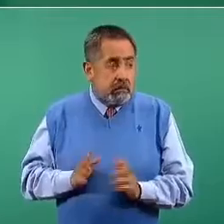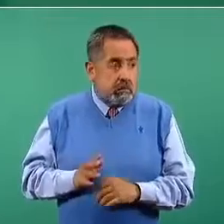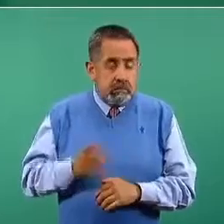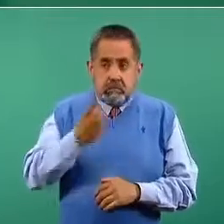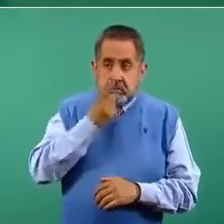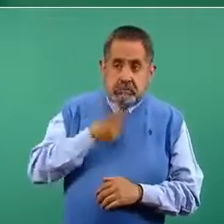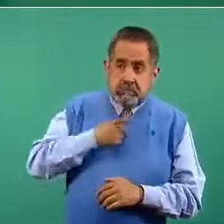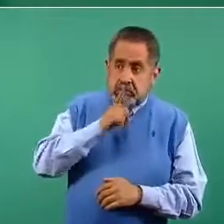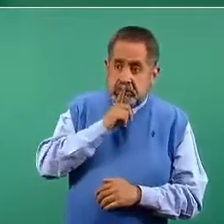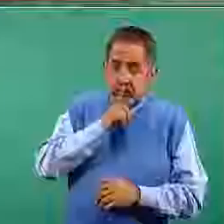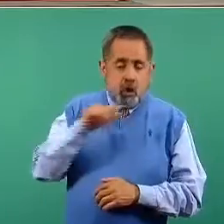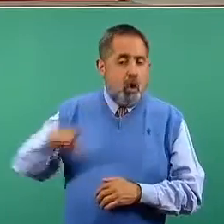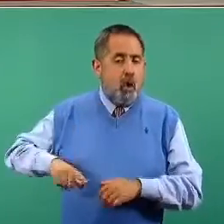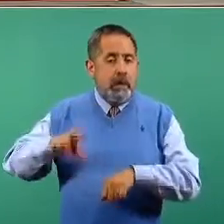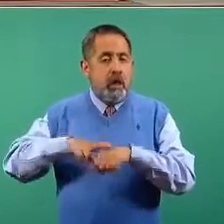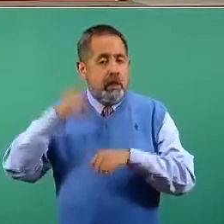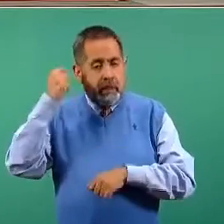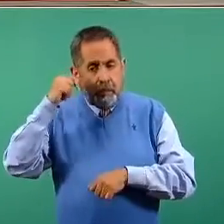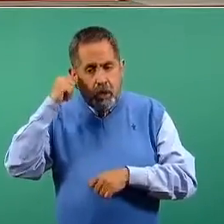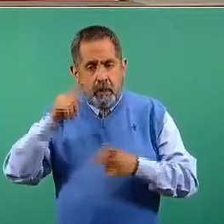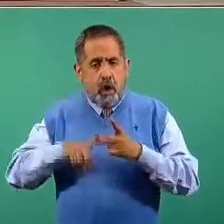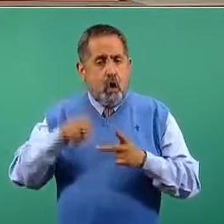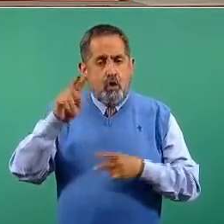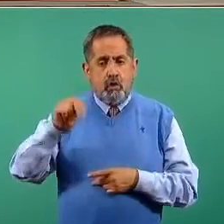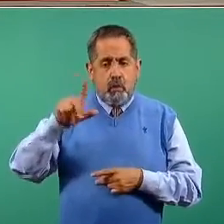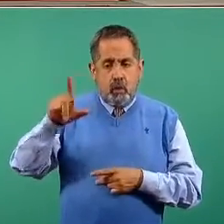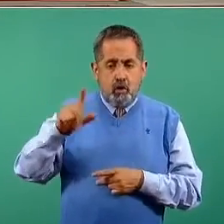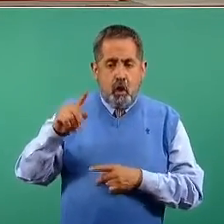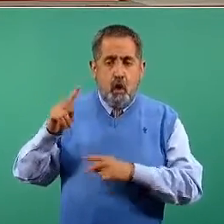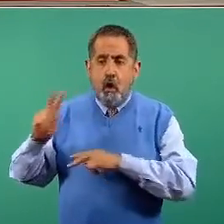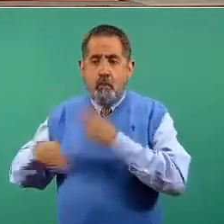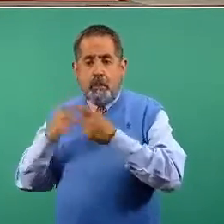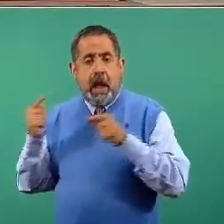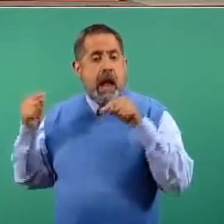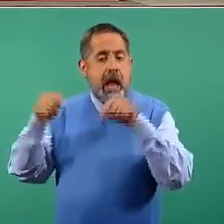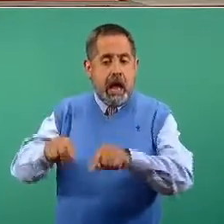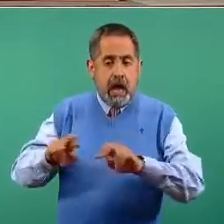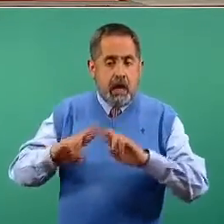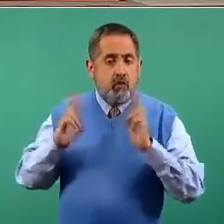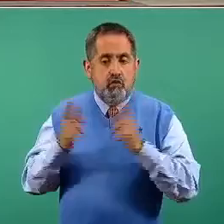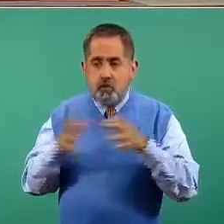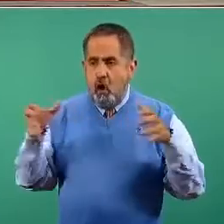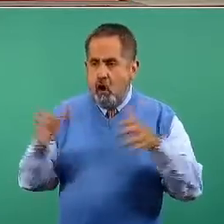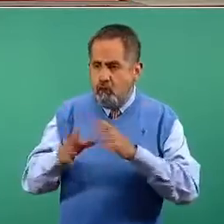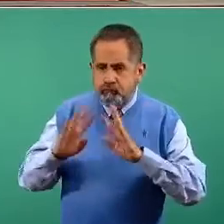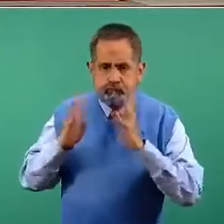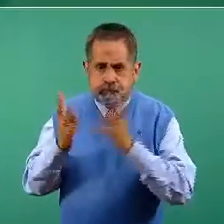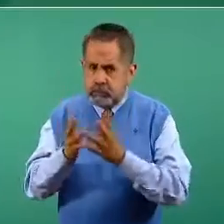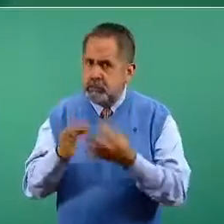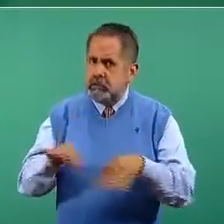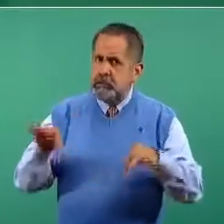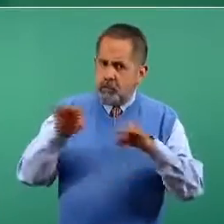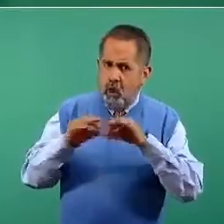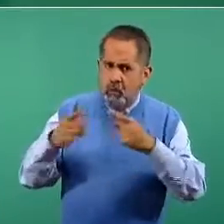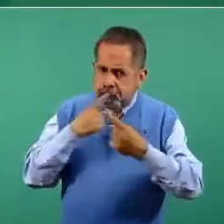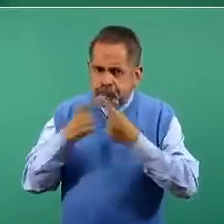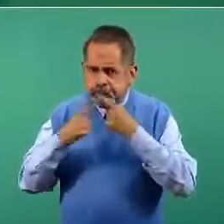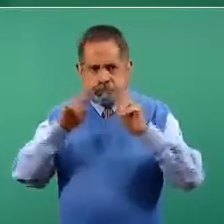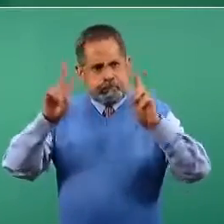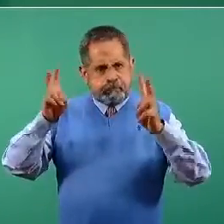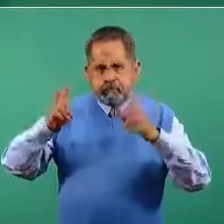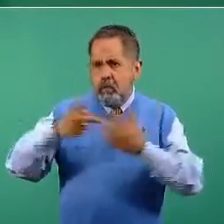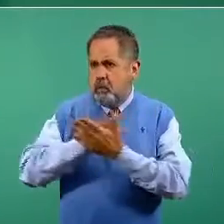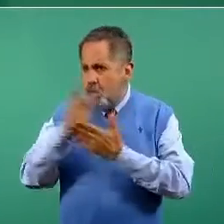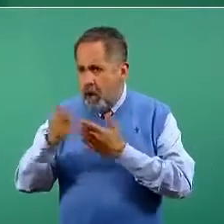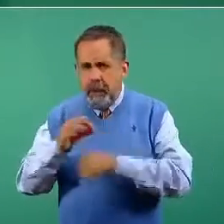el caso que el gobernador de Tamaulipas ni el gobernador de Nuevo León acudan a estas reuniones de alta importancia. Se discuten temas como el programa